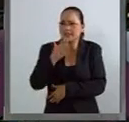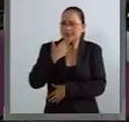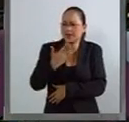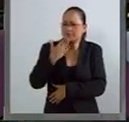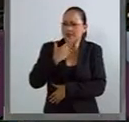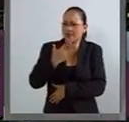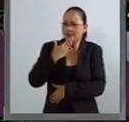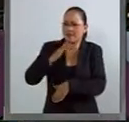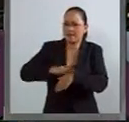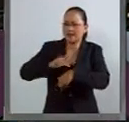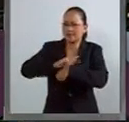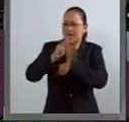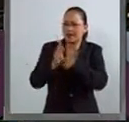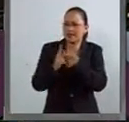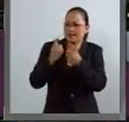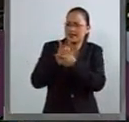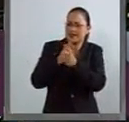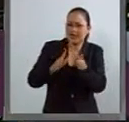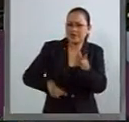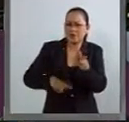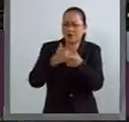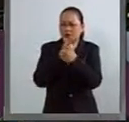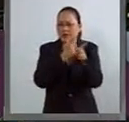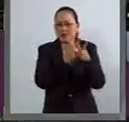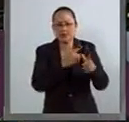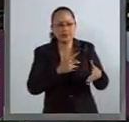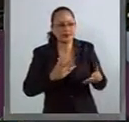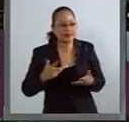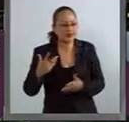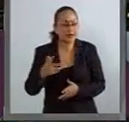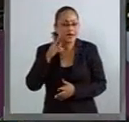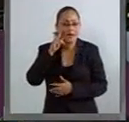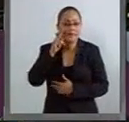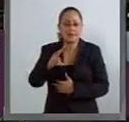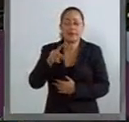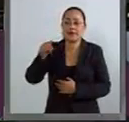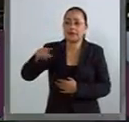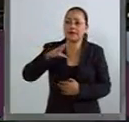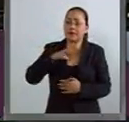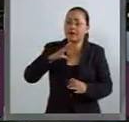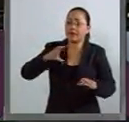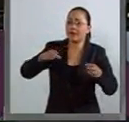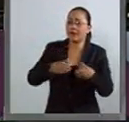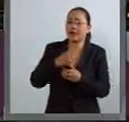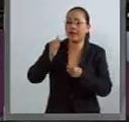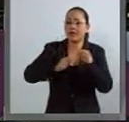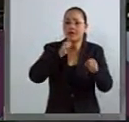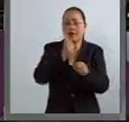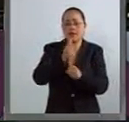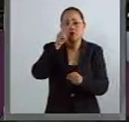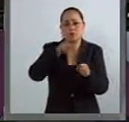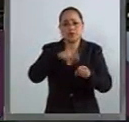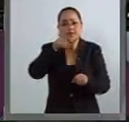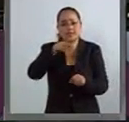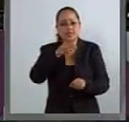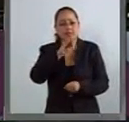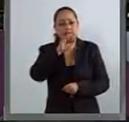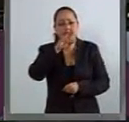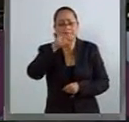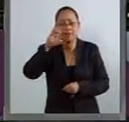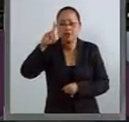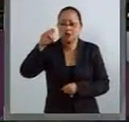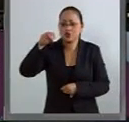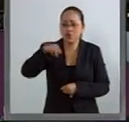tenemos más países democráticos. Y sin embargo, si ustedes leen el reporte de Freedom House de 2017, nos dice que este es